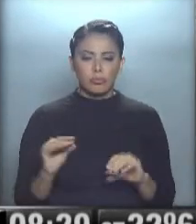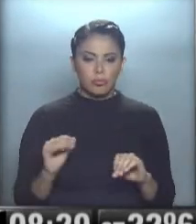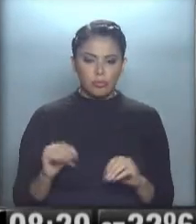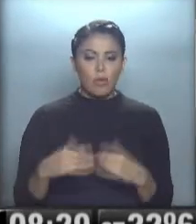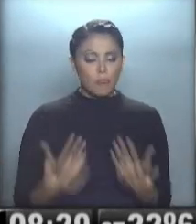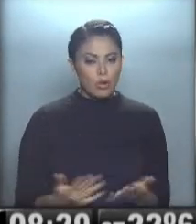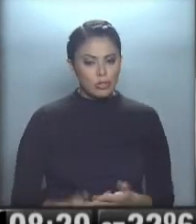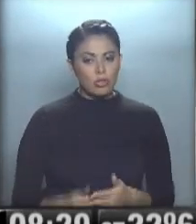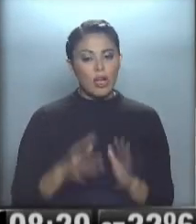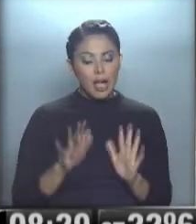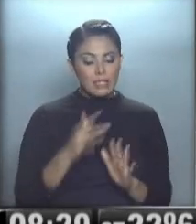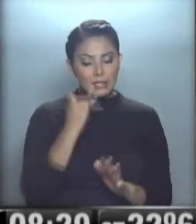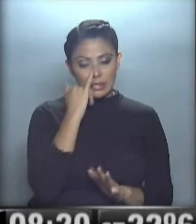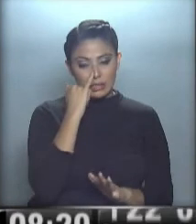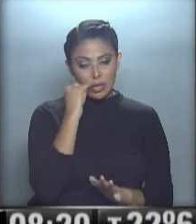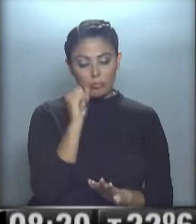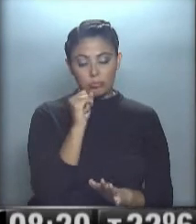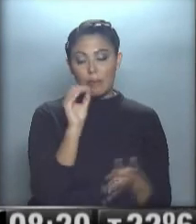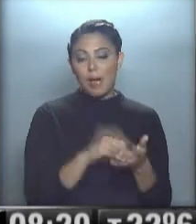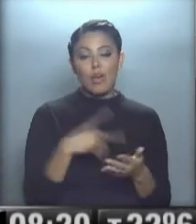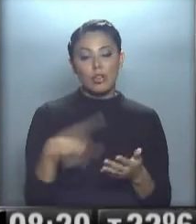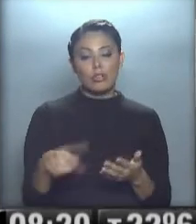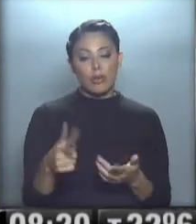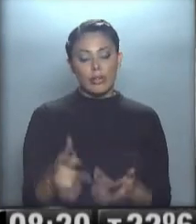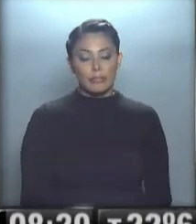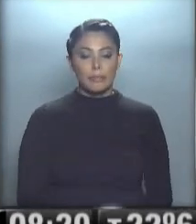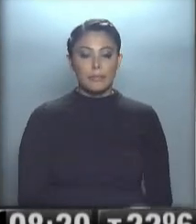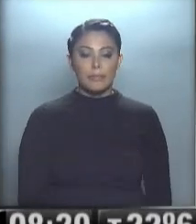Por eso, es lo que hablamos, solamente. No hablamos de otra cosa.